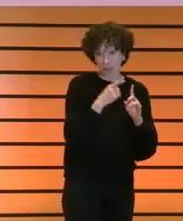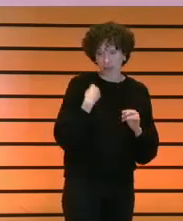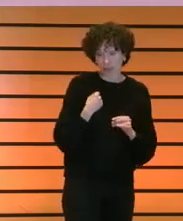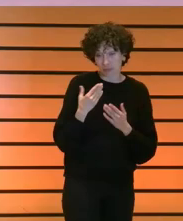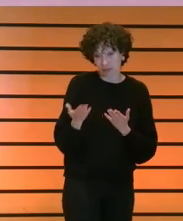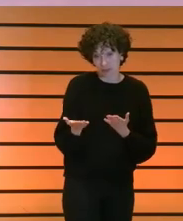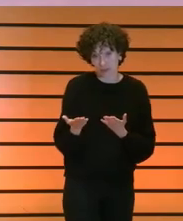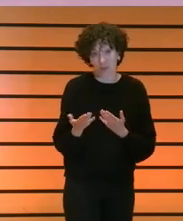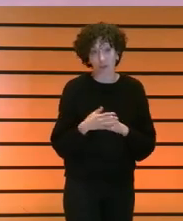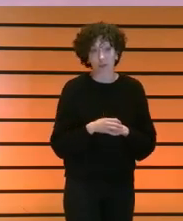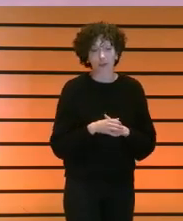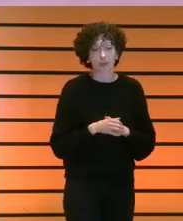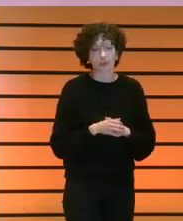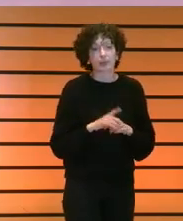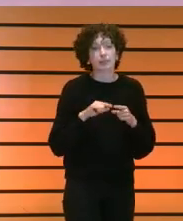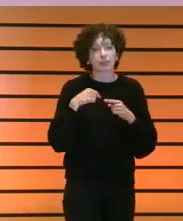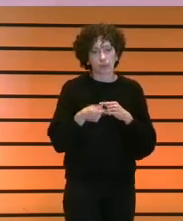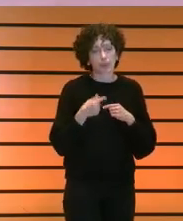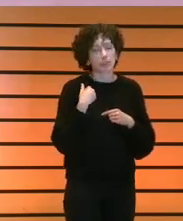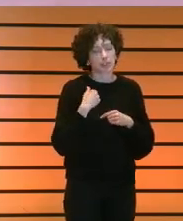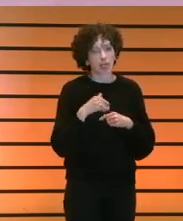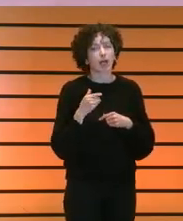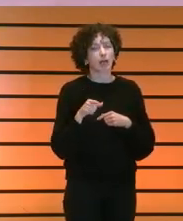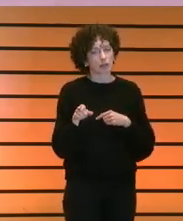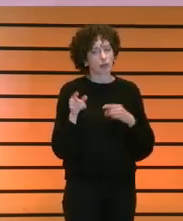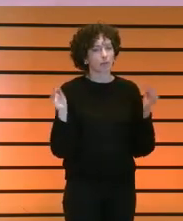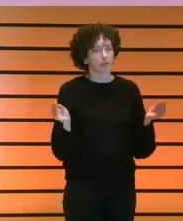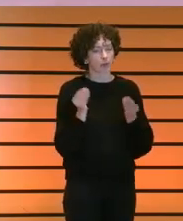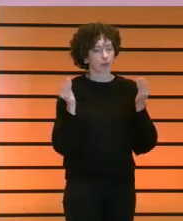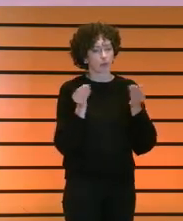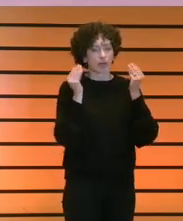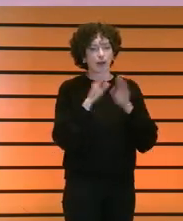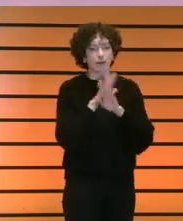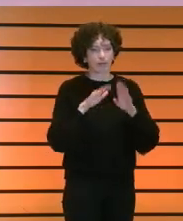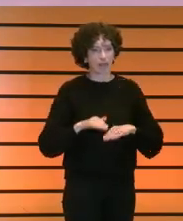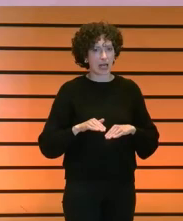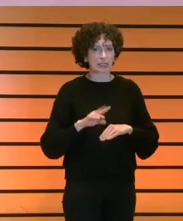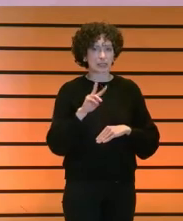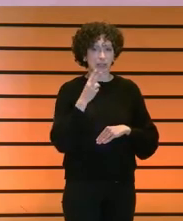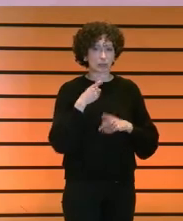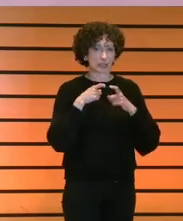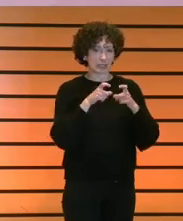hizo con esa filosofía. Posteriormente sí que, bueno, se fue perfeccionando y al final de la Segunda Guerra